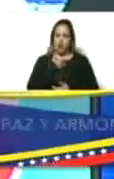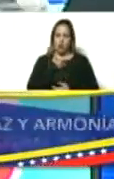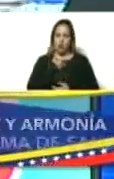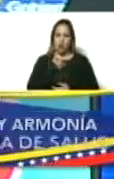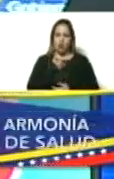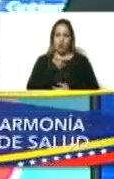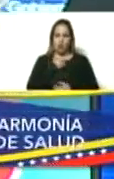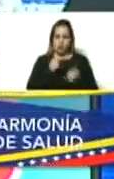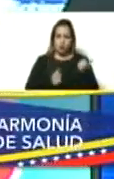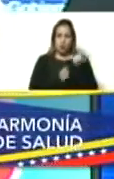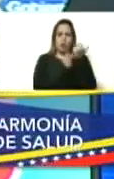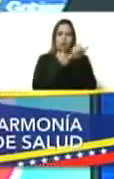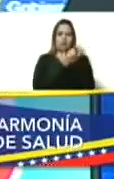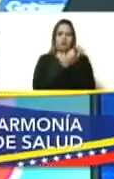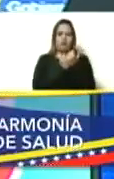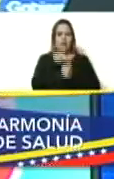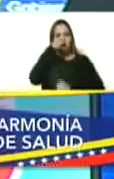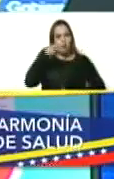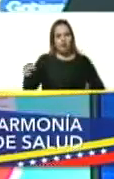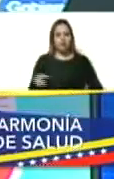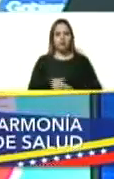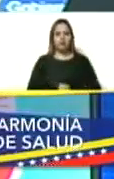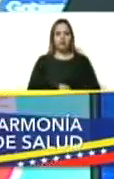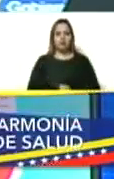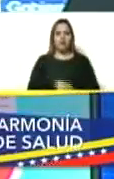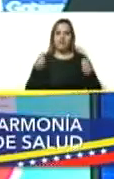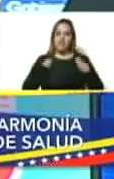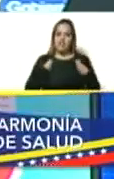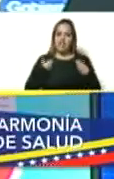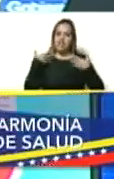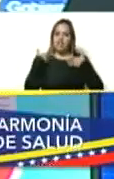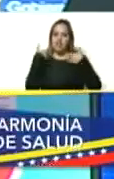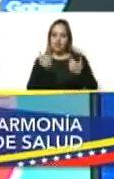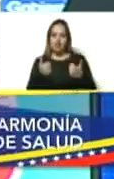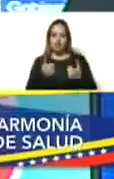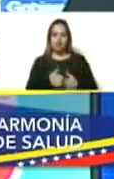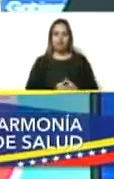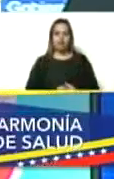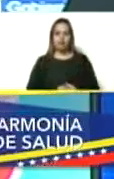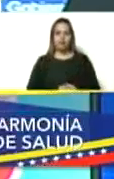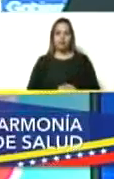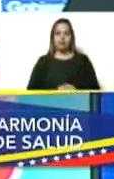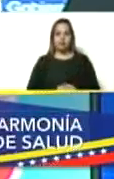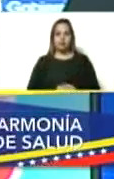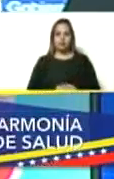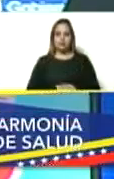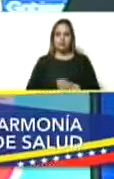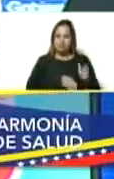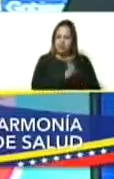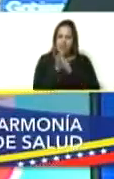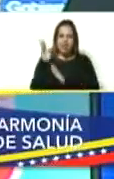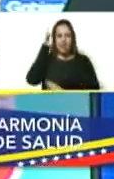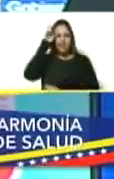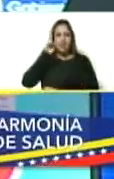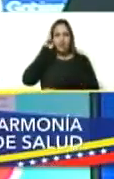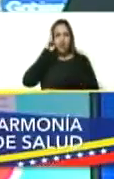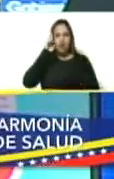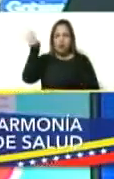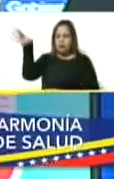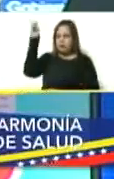por aportarle a nuestro pueblo vida, salud. Llévense esa reflexión en su